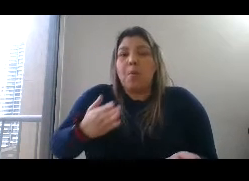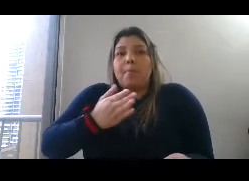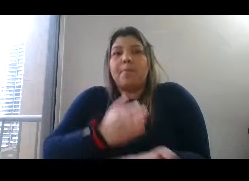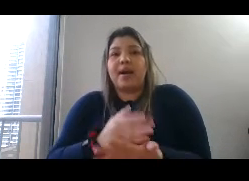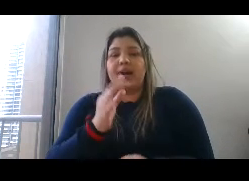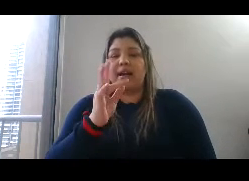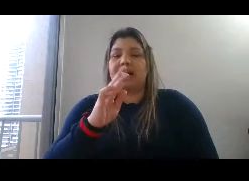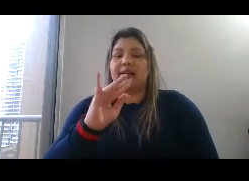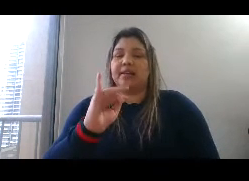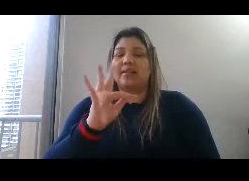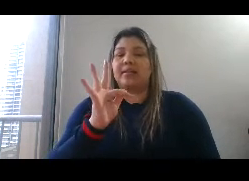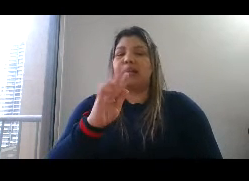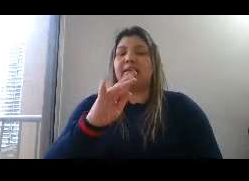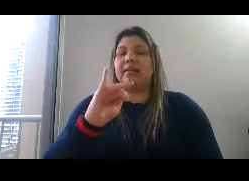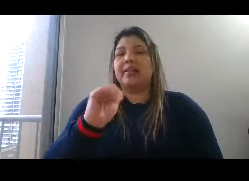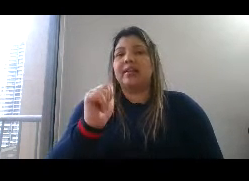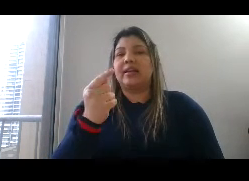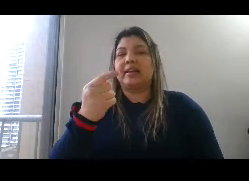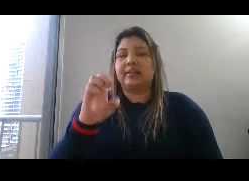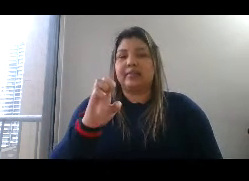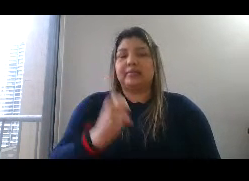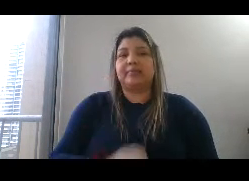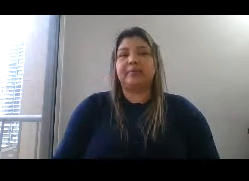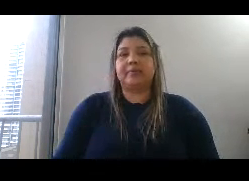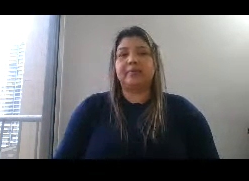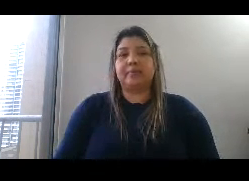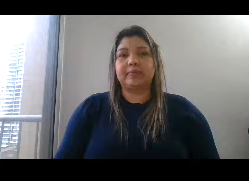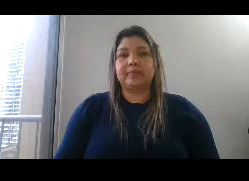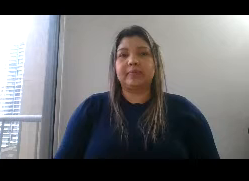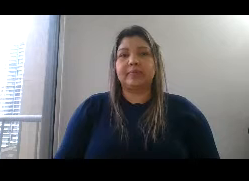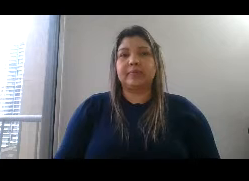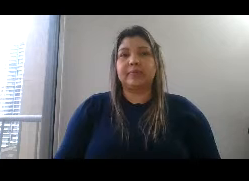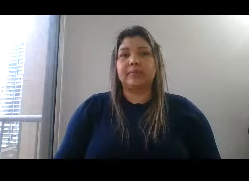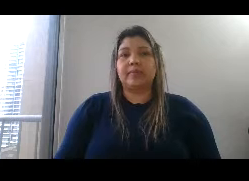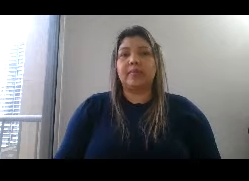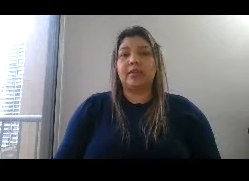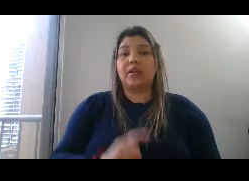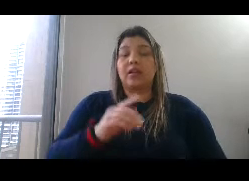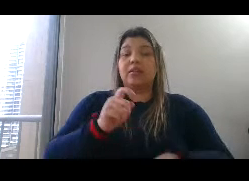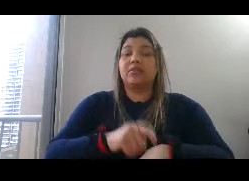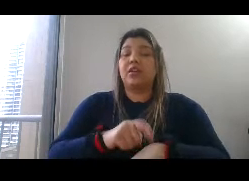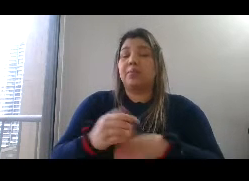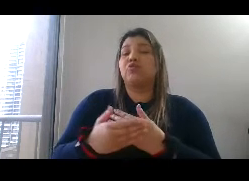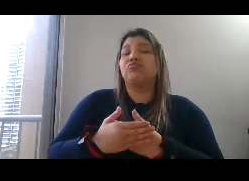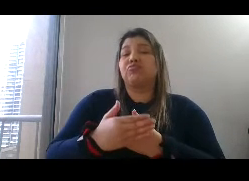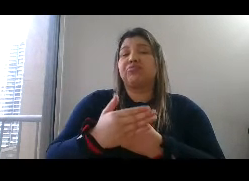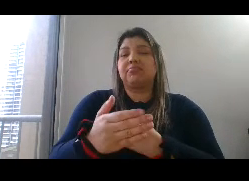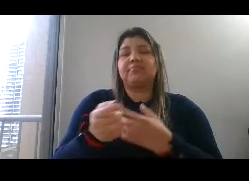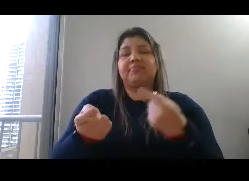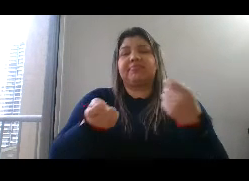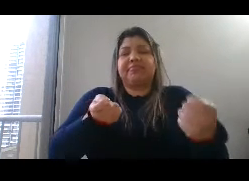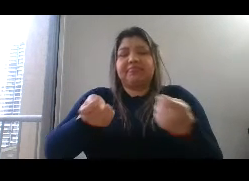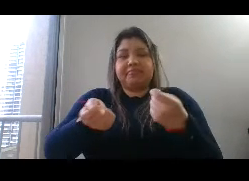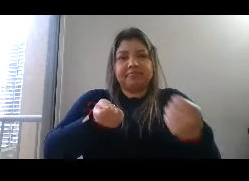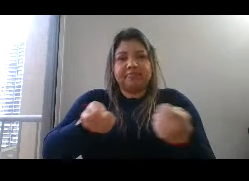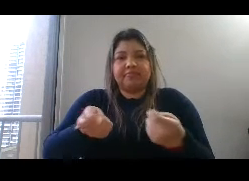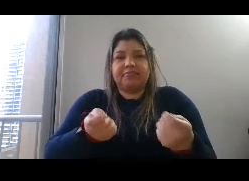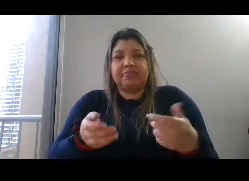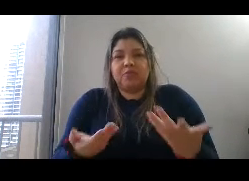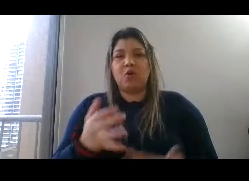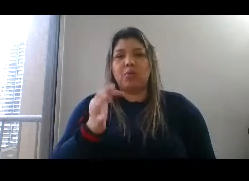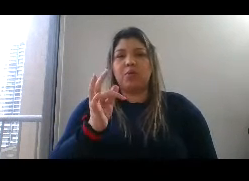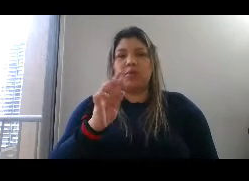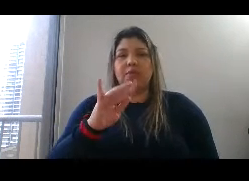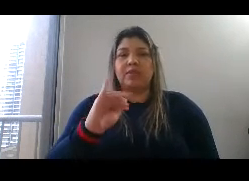Este es un tema de vital importancia, el manejo del triaje, ya que esos procedimientos que se deben aplicar en